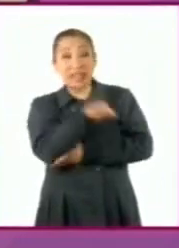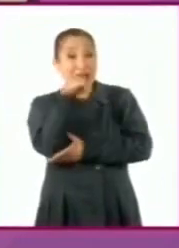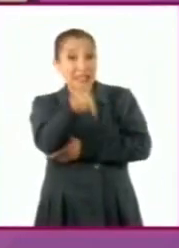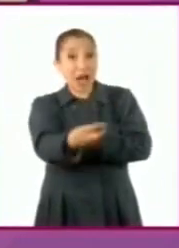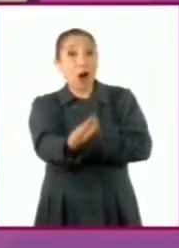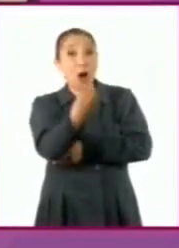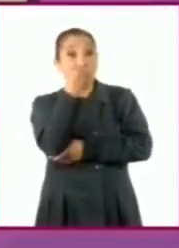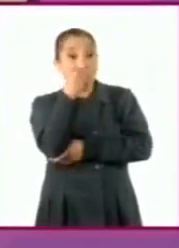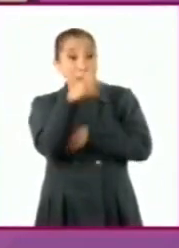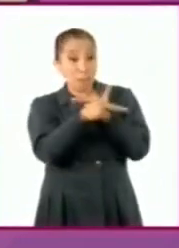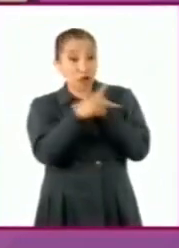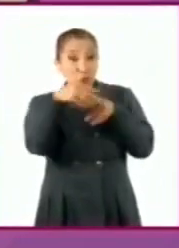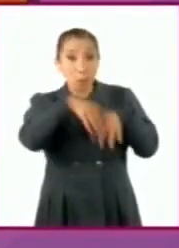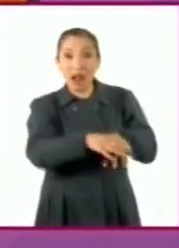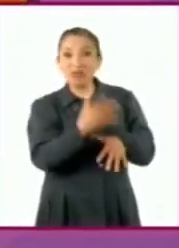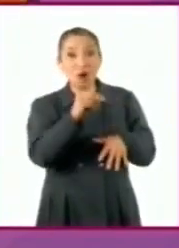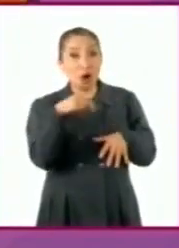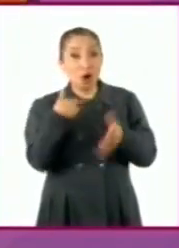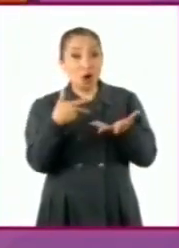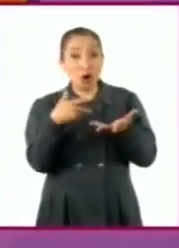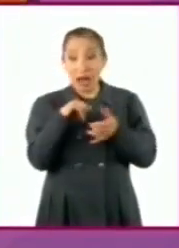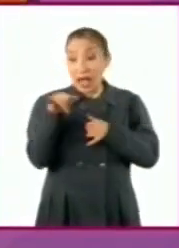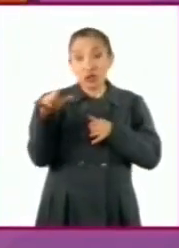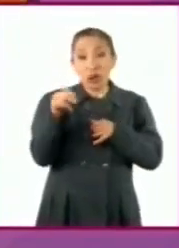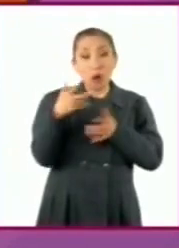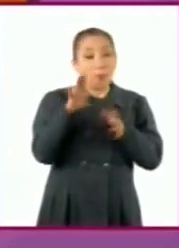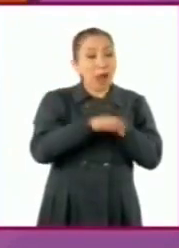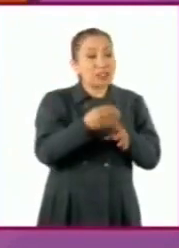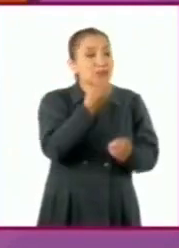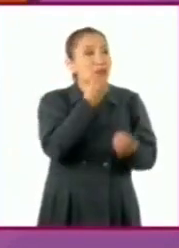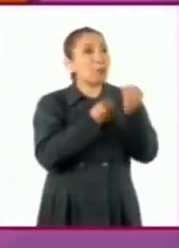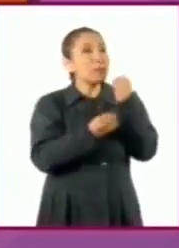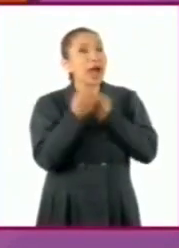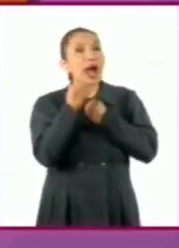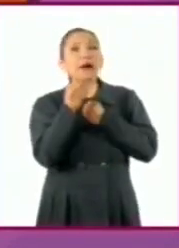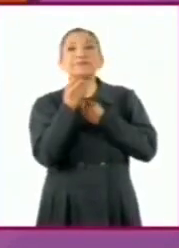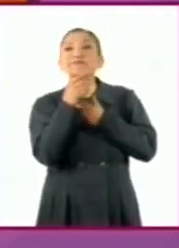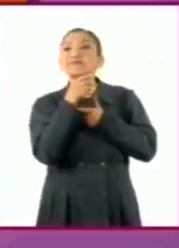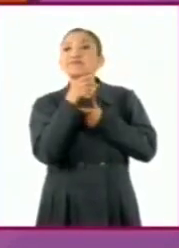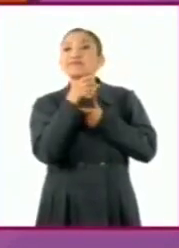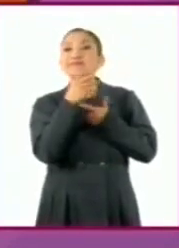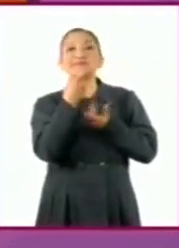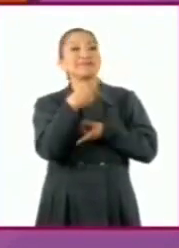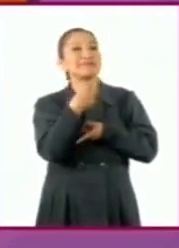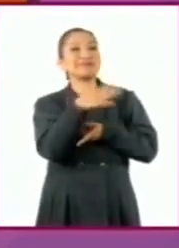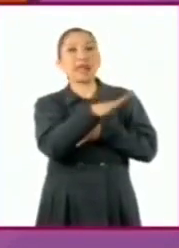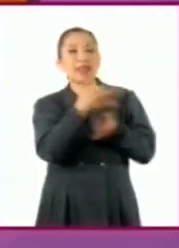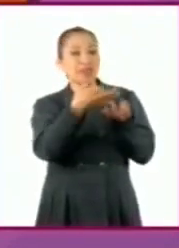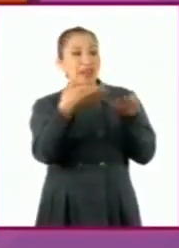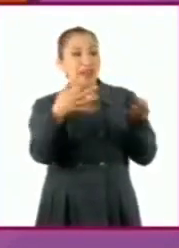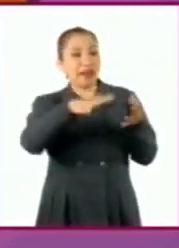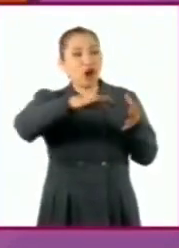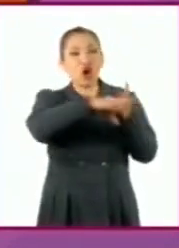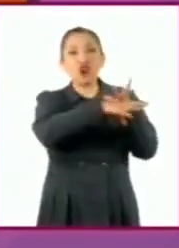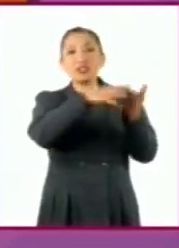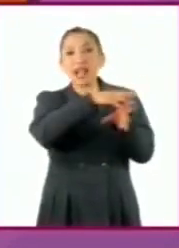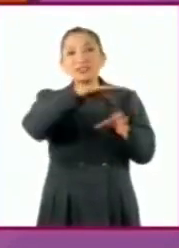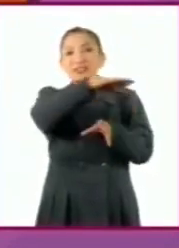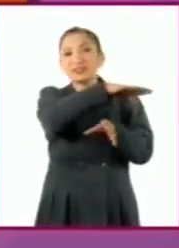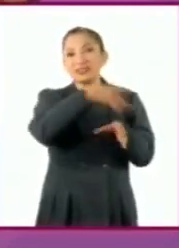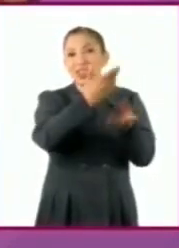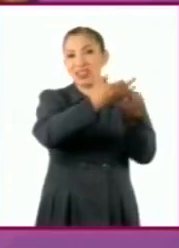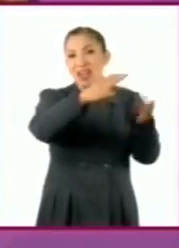preclásico, que consisten en ricas ofrendas de diversos materiales como conchas, instrumentos y ornamentos elaborados en